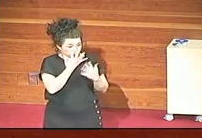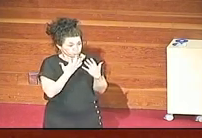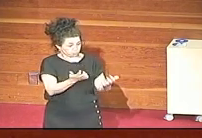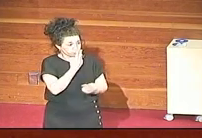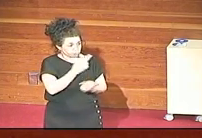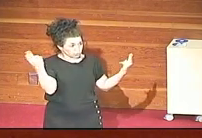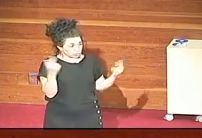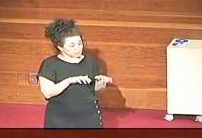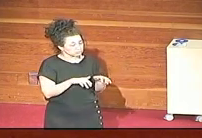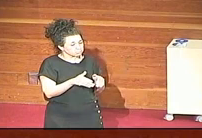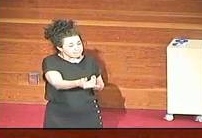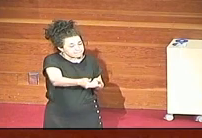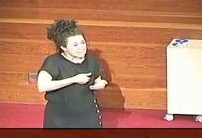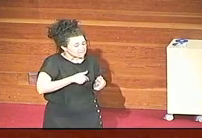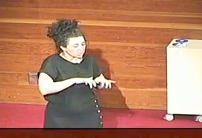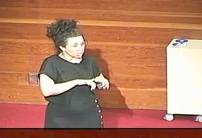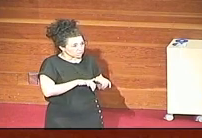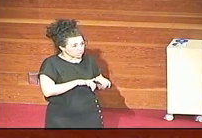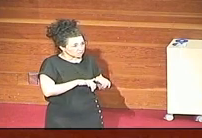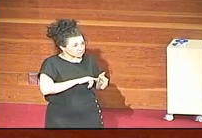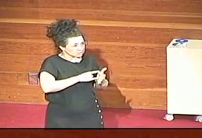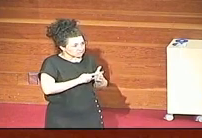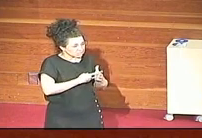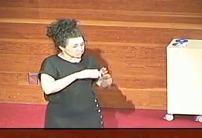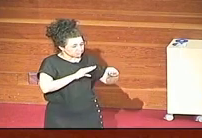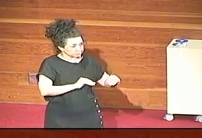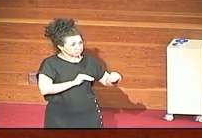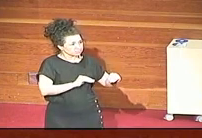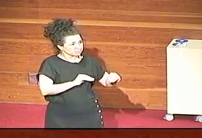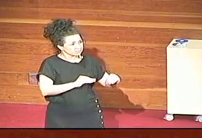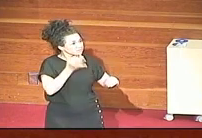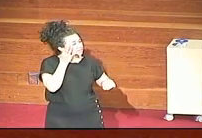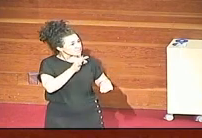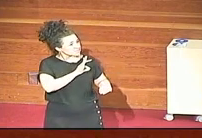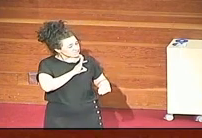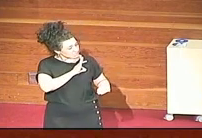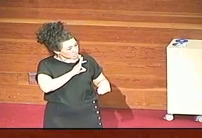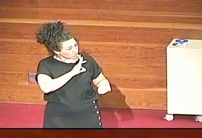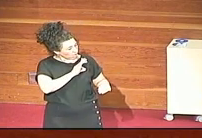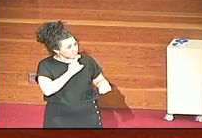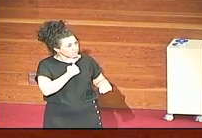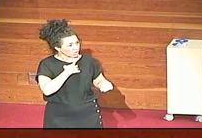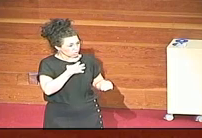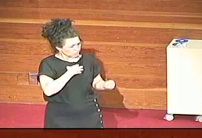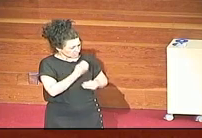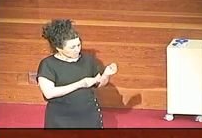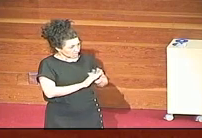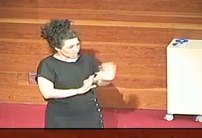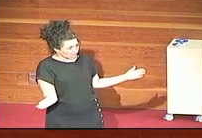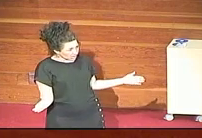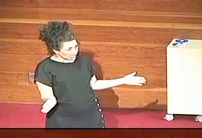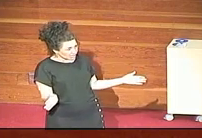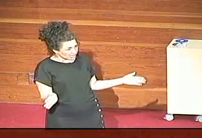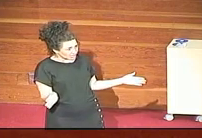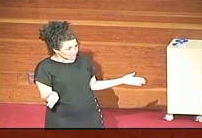pedido en el ordenador y de repente se colgó el sistema entonces la señora es súper enfadada me dice ahí no puedes hacer nada y yo pensé pero claro es que no